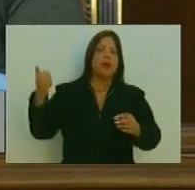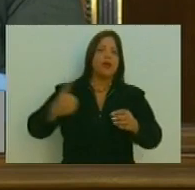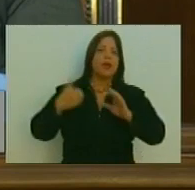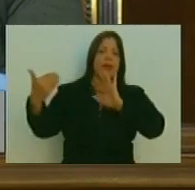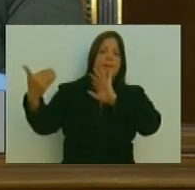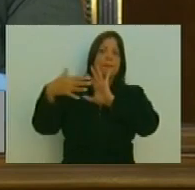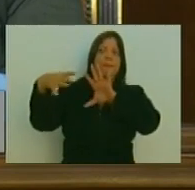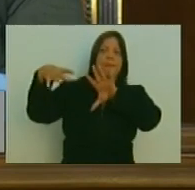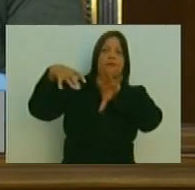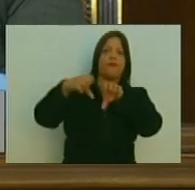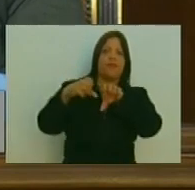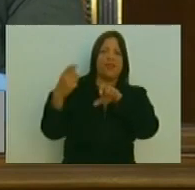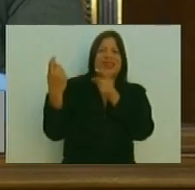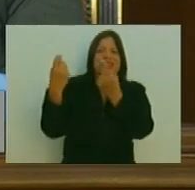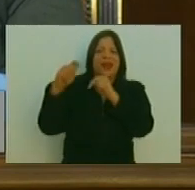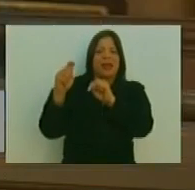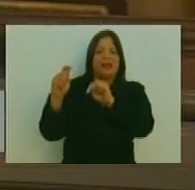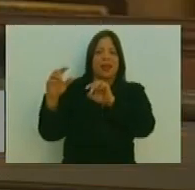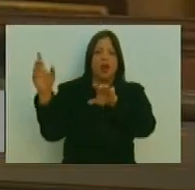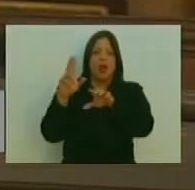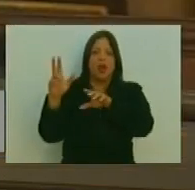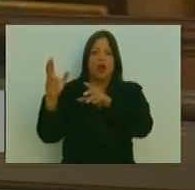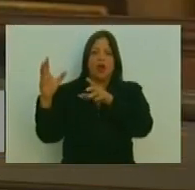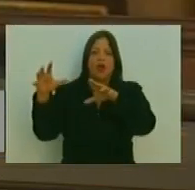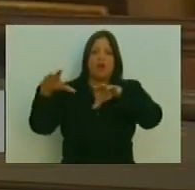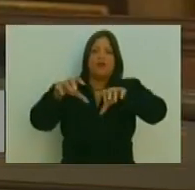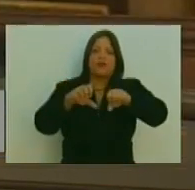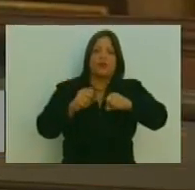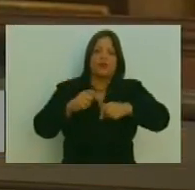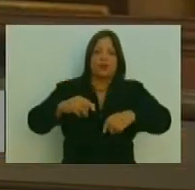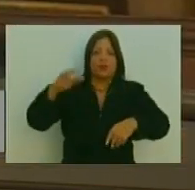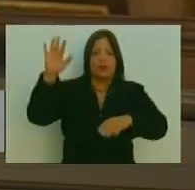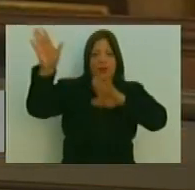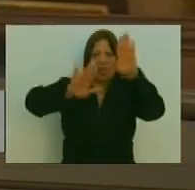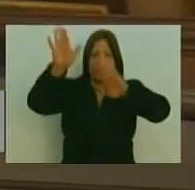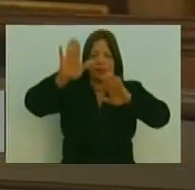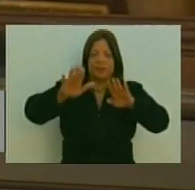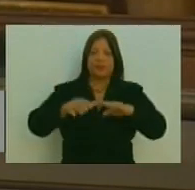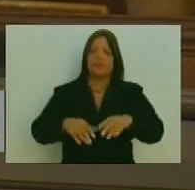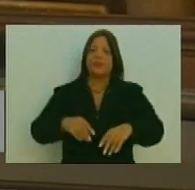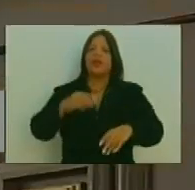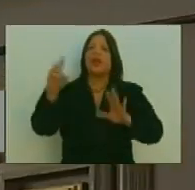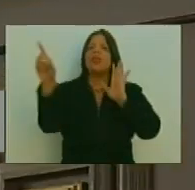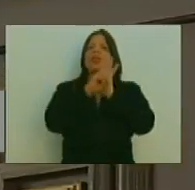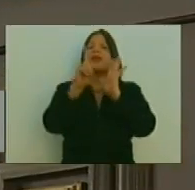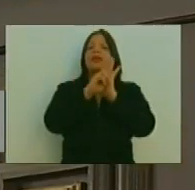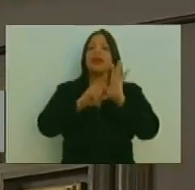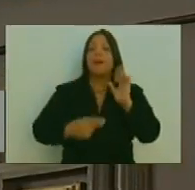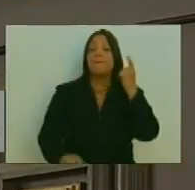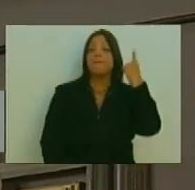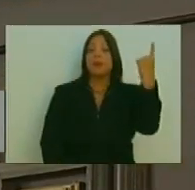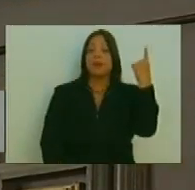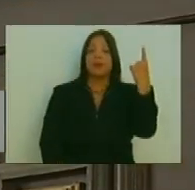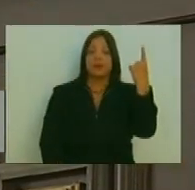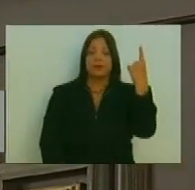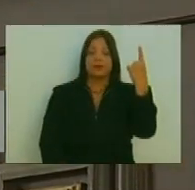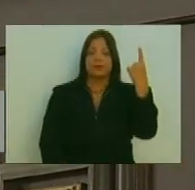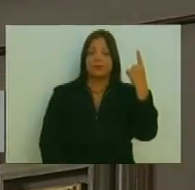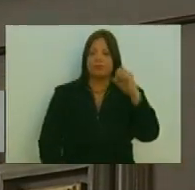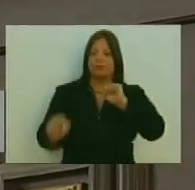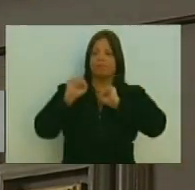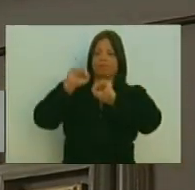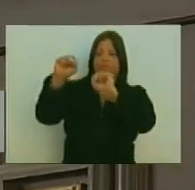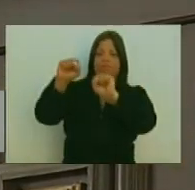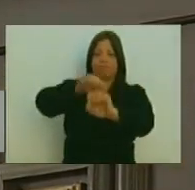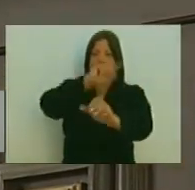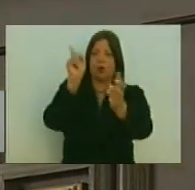de injerencia e intervención extranjera. Decreta, primero, rechazar de